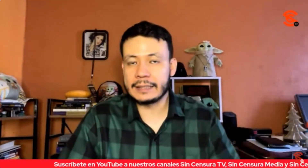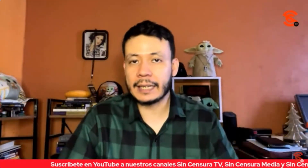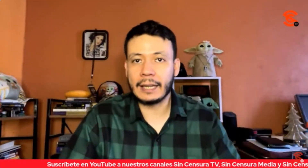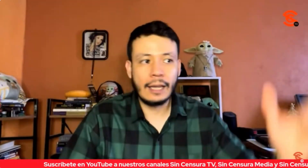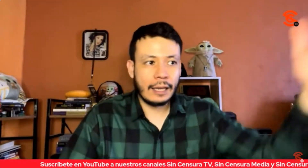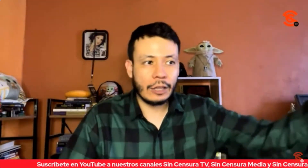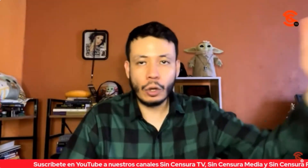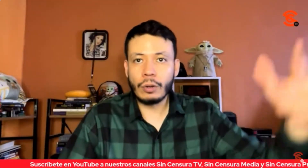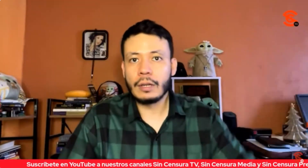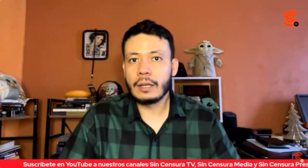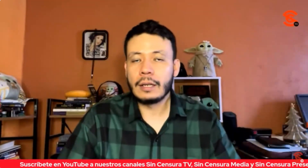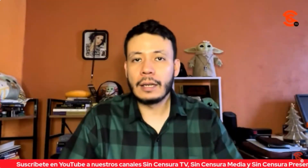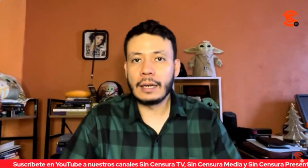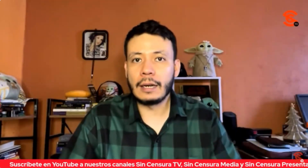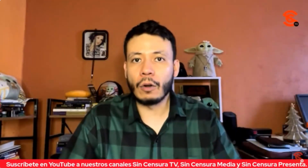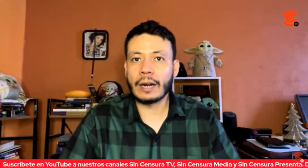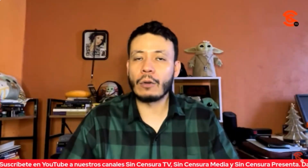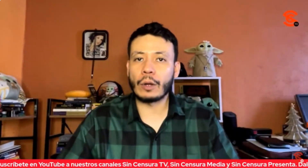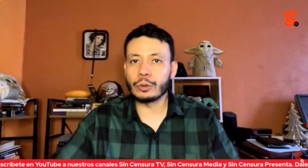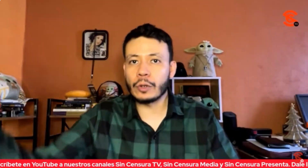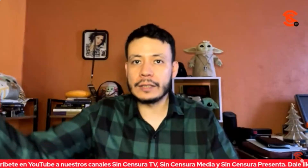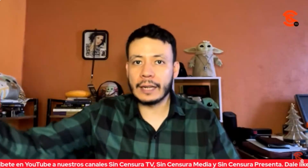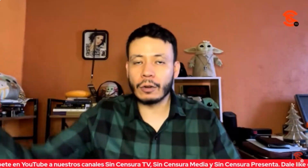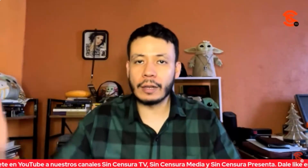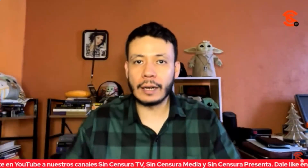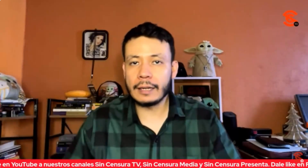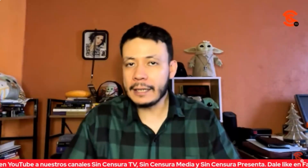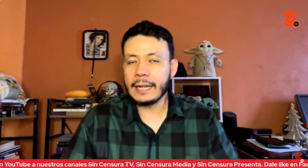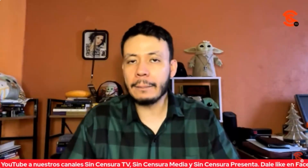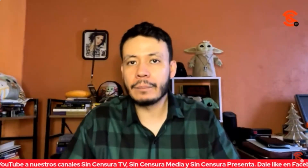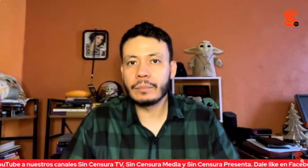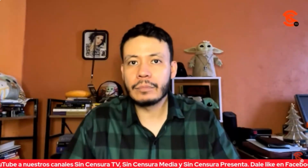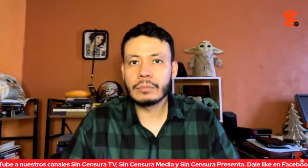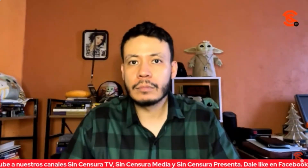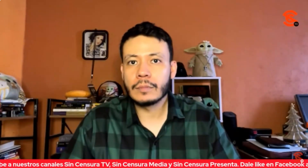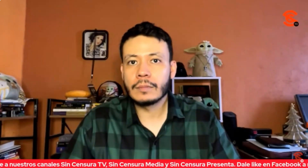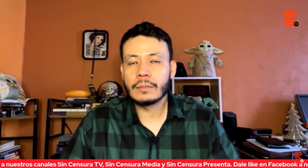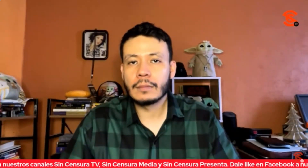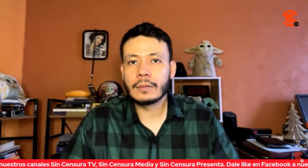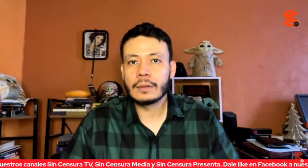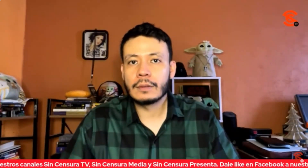fue una sentencia que dio el órgano de control interno del INE.